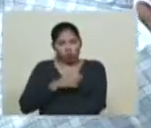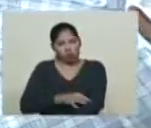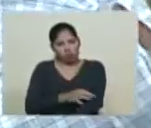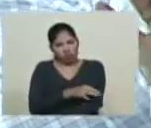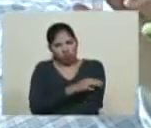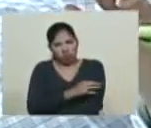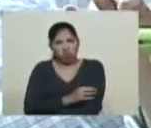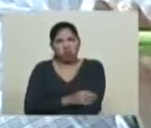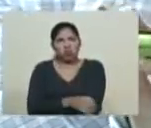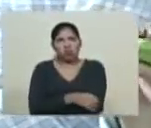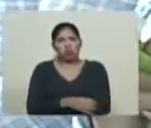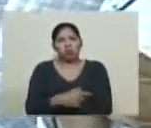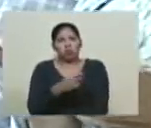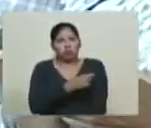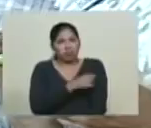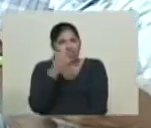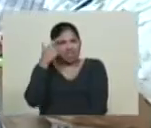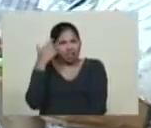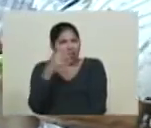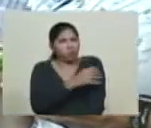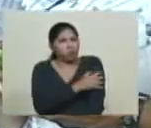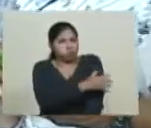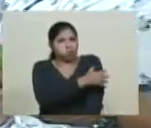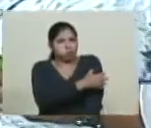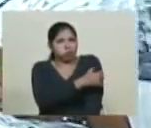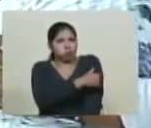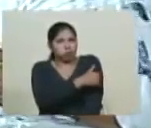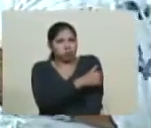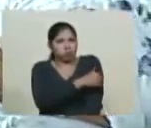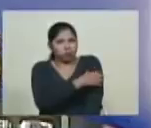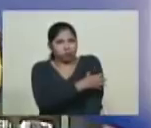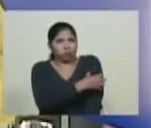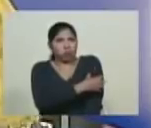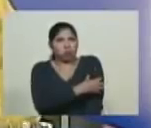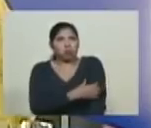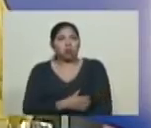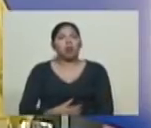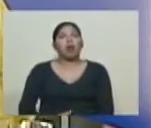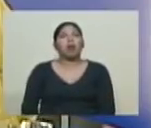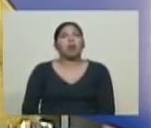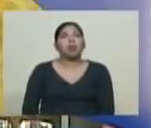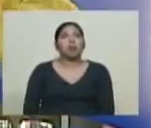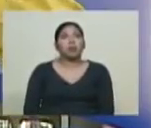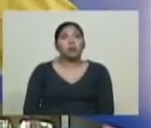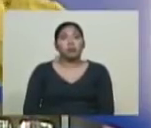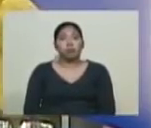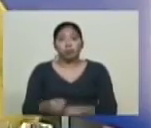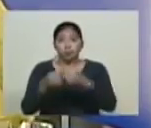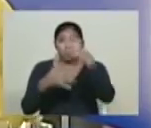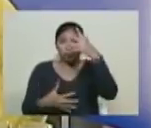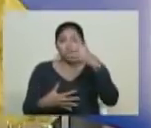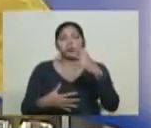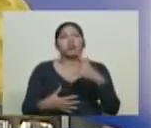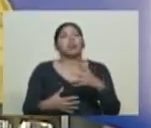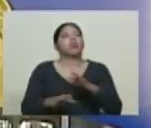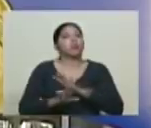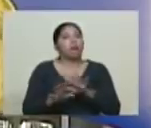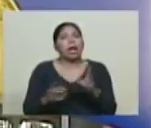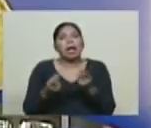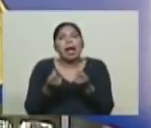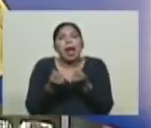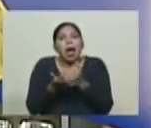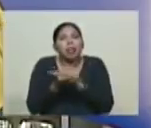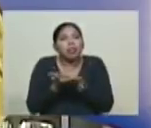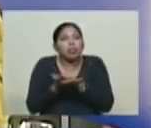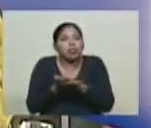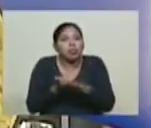toxoide tetánico o sea, la difteria. Todas estas vacunas se van a colocar totalmente gratuitas. Tenemos en nuestras